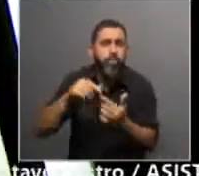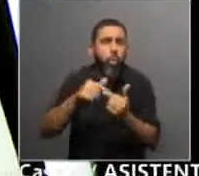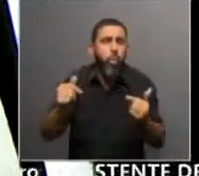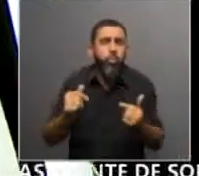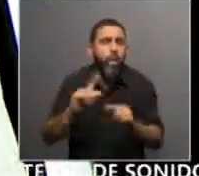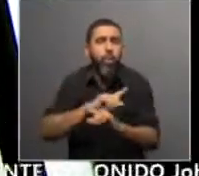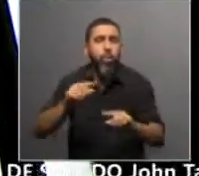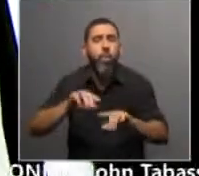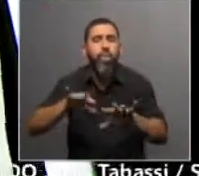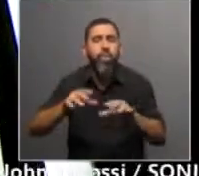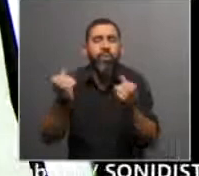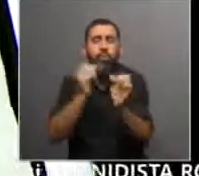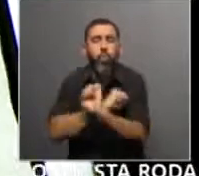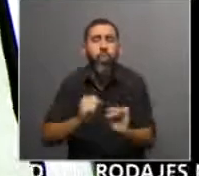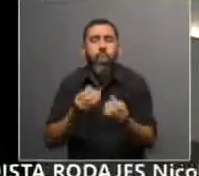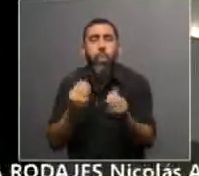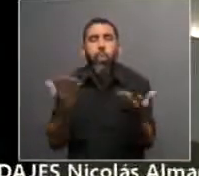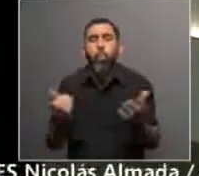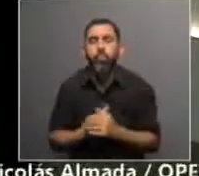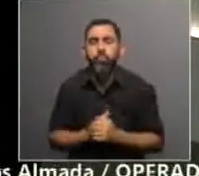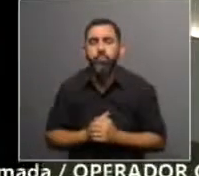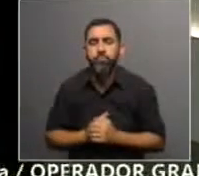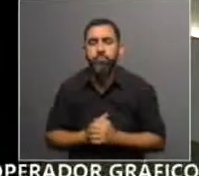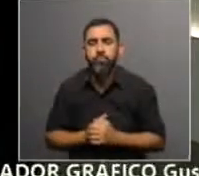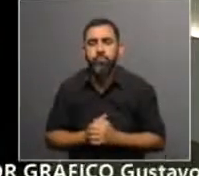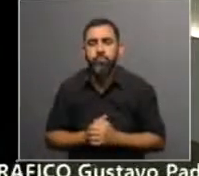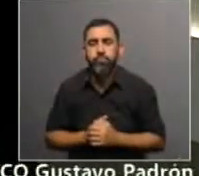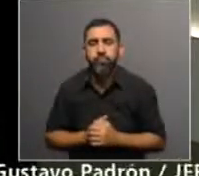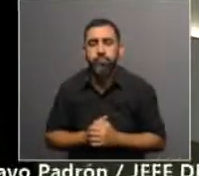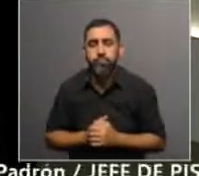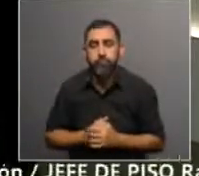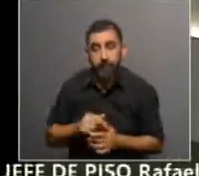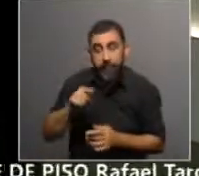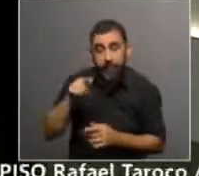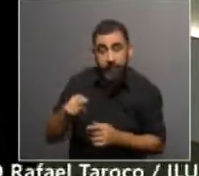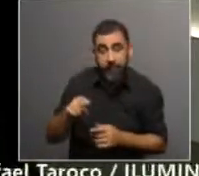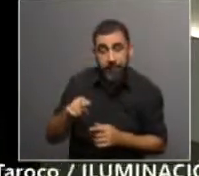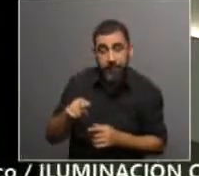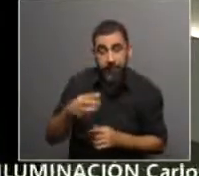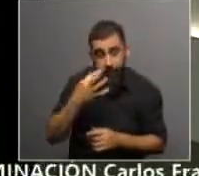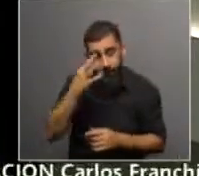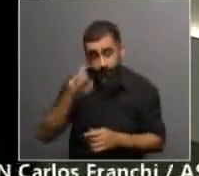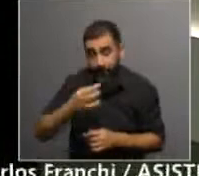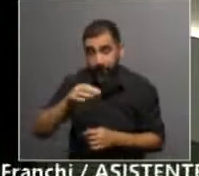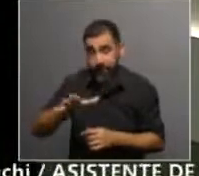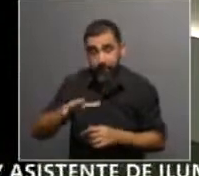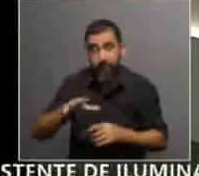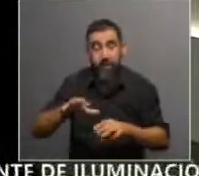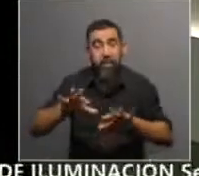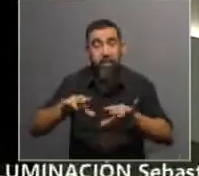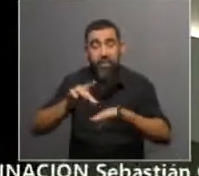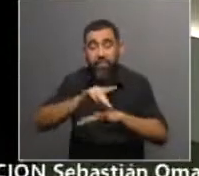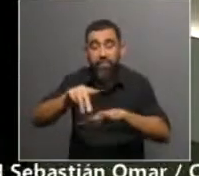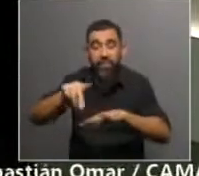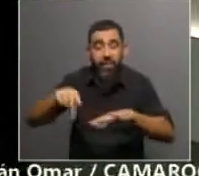no son digitalizables? ¿O sí? Claro, ahí en realidad es digitalizable,